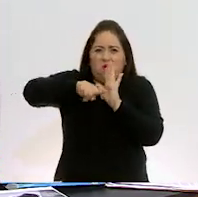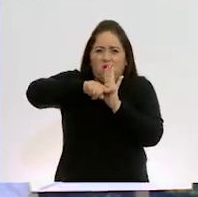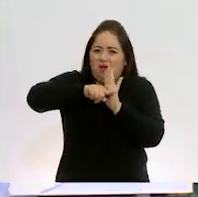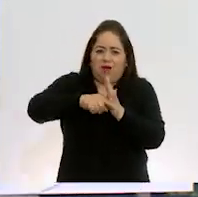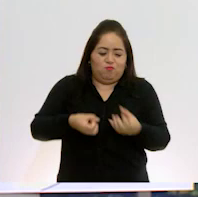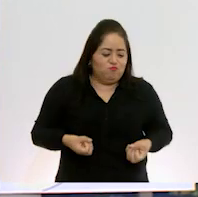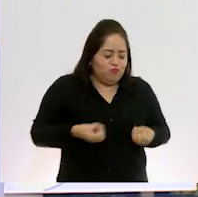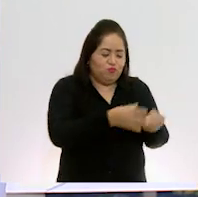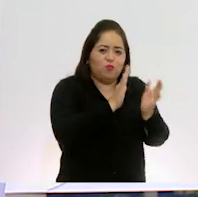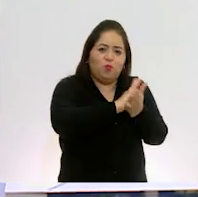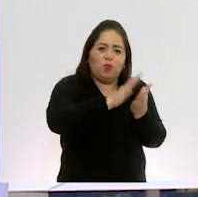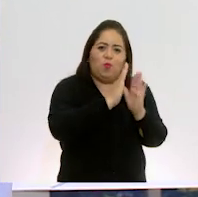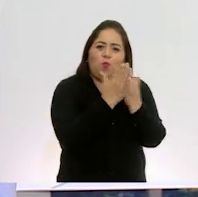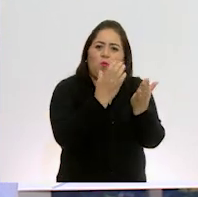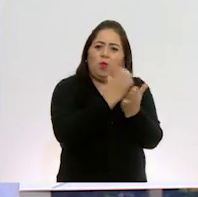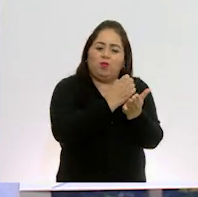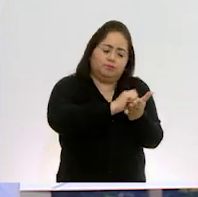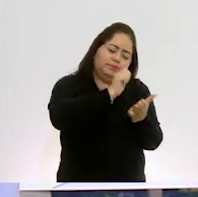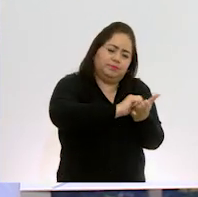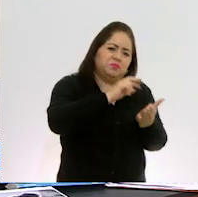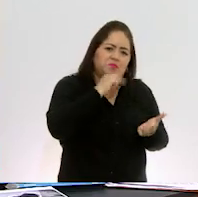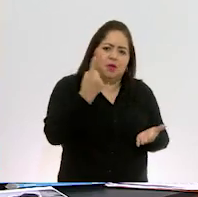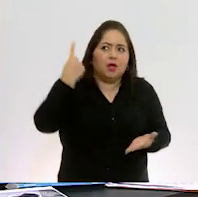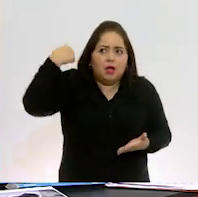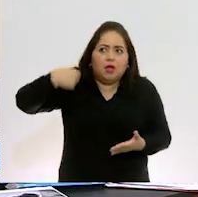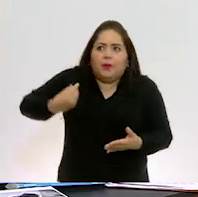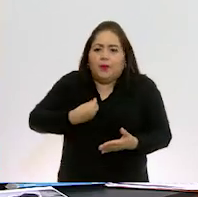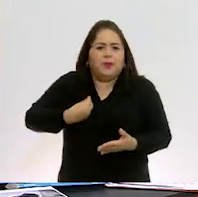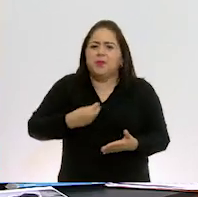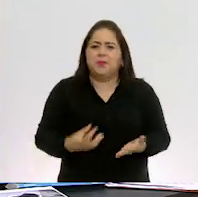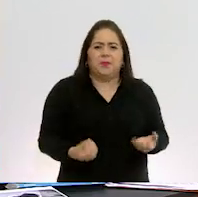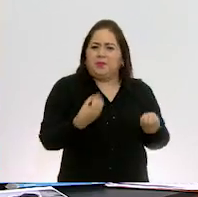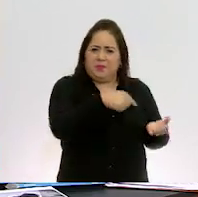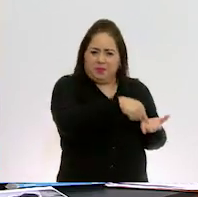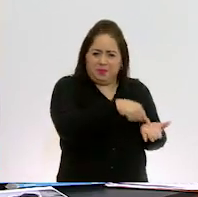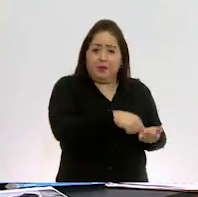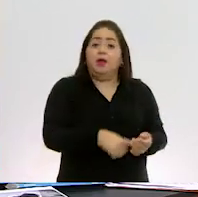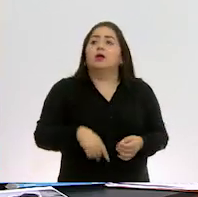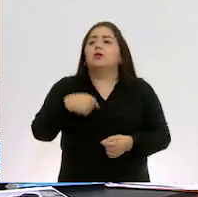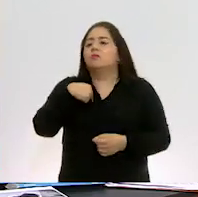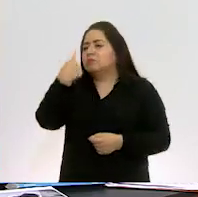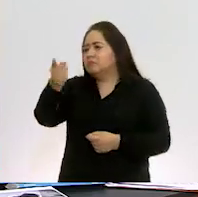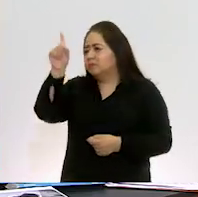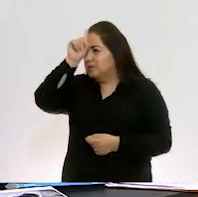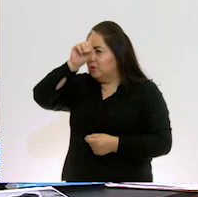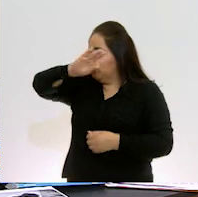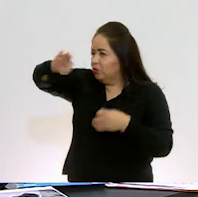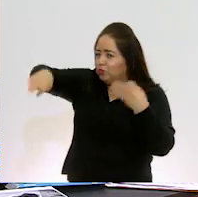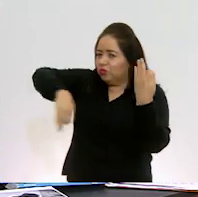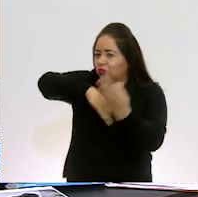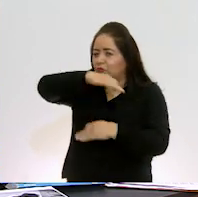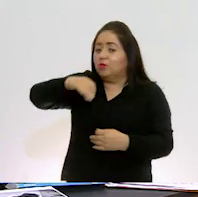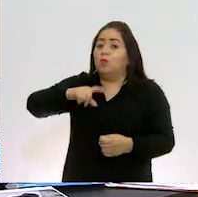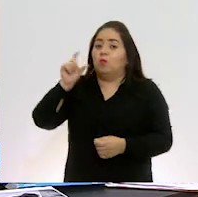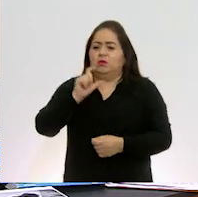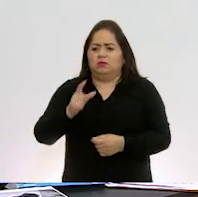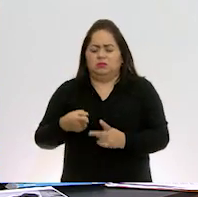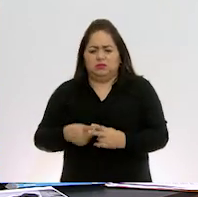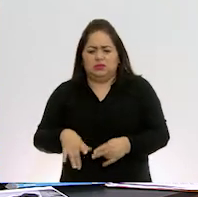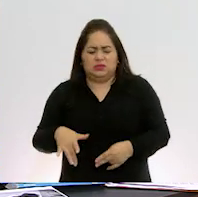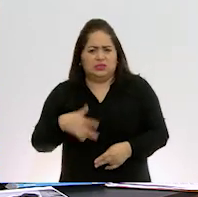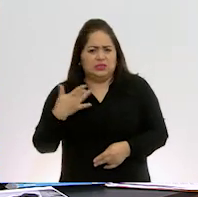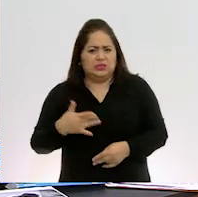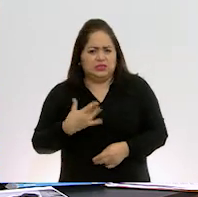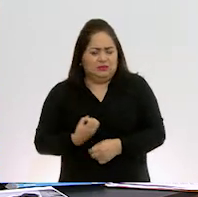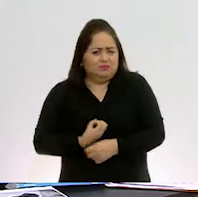vez de cargarlas. Ok. Yo les recomiendo a todas y a todos que cuando empiecen a sentir todas